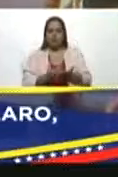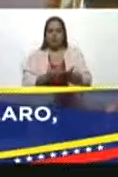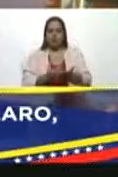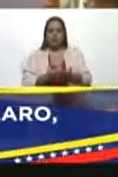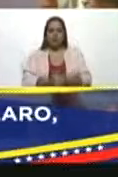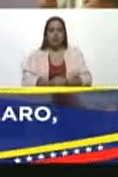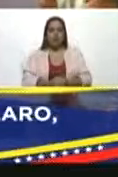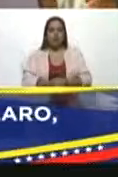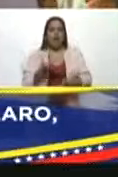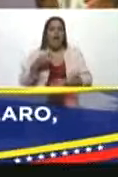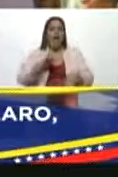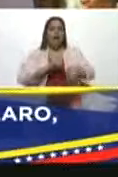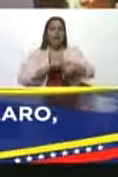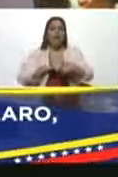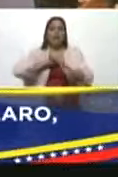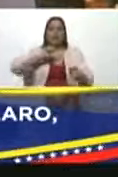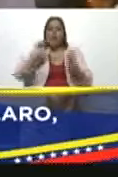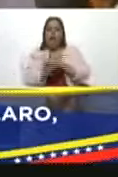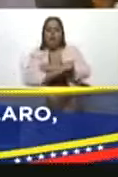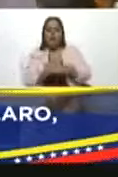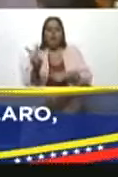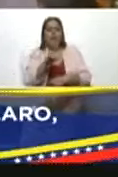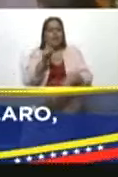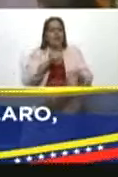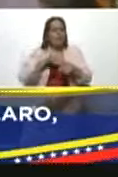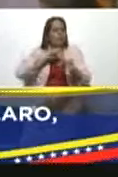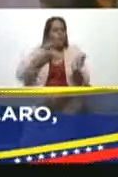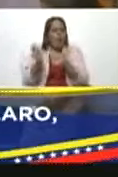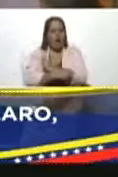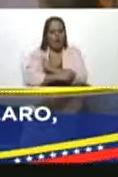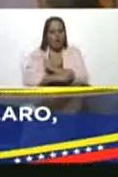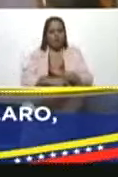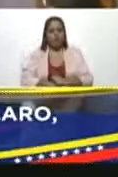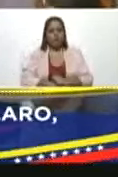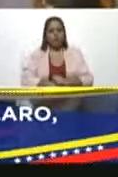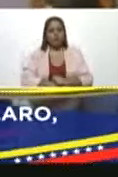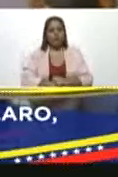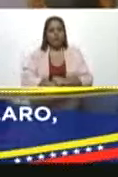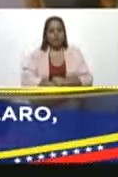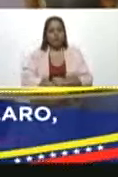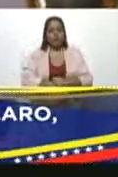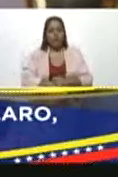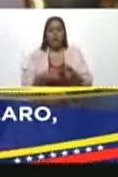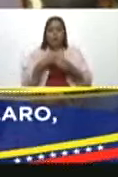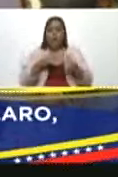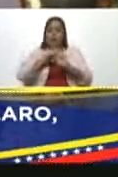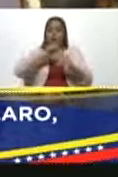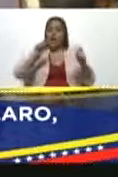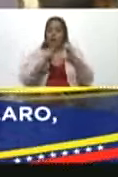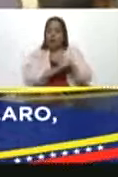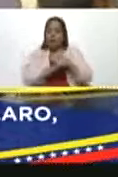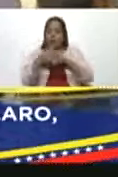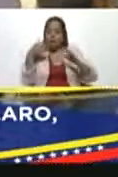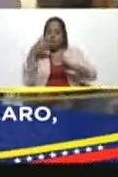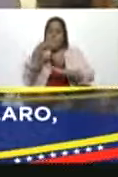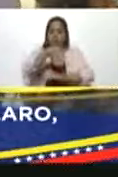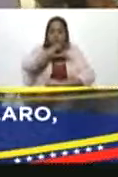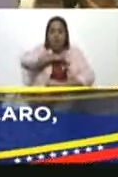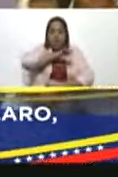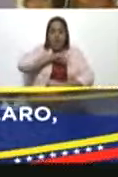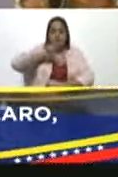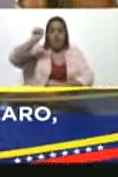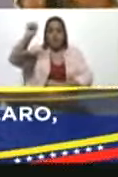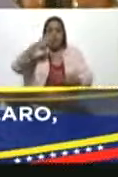en la etapa de transición. Venezuela está en una etapa de transición, pero la transición hacia el socialismo, hacia